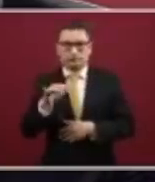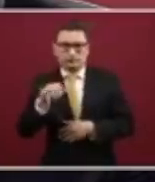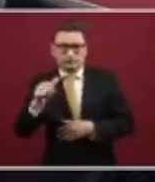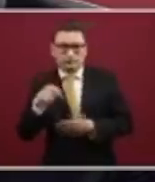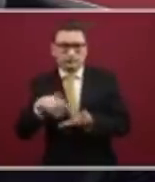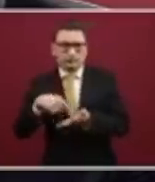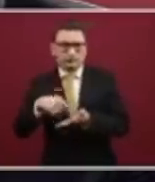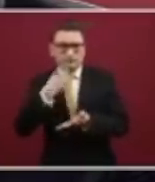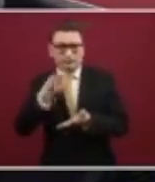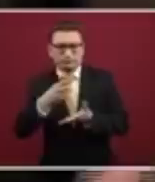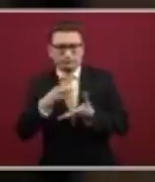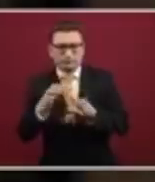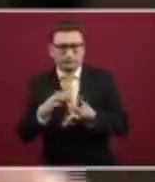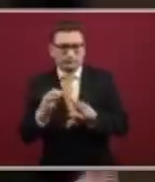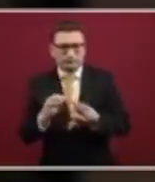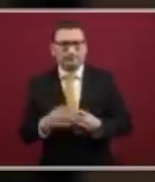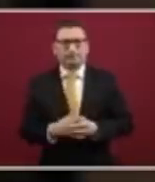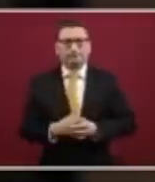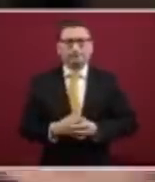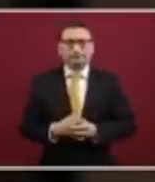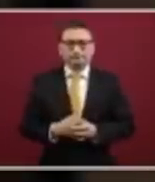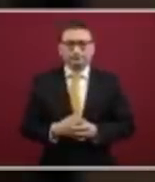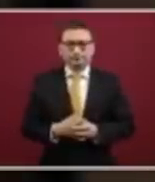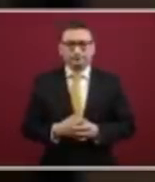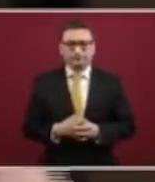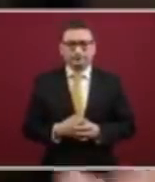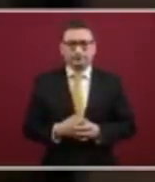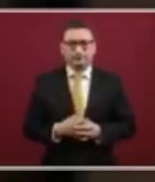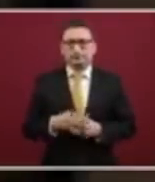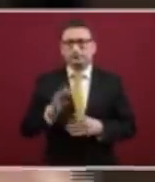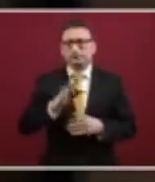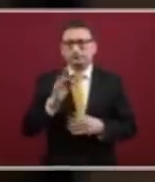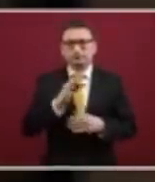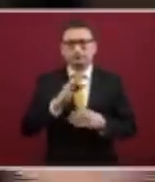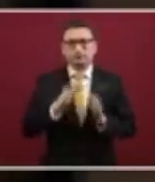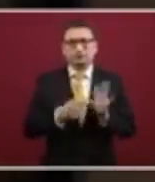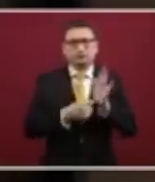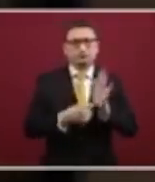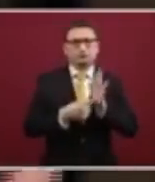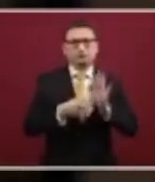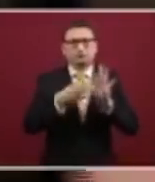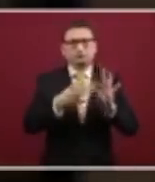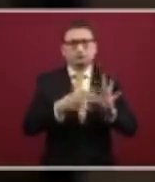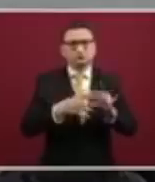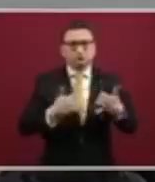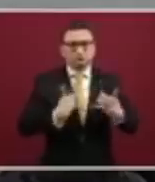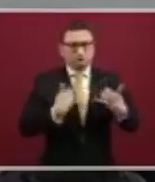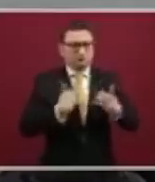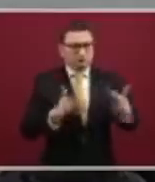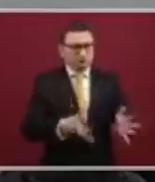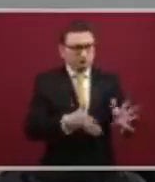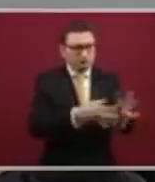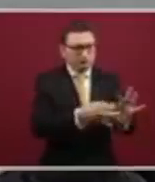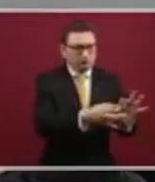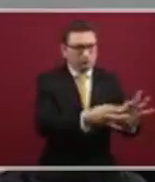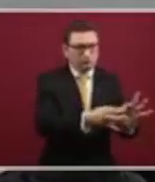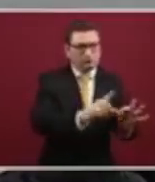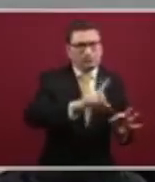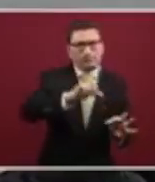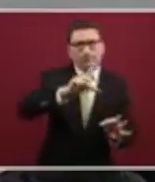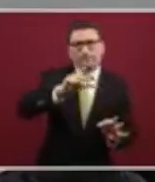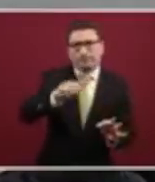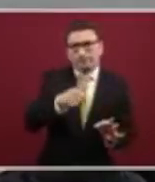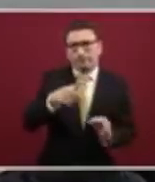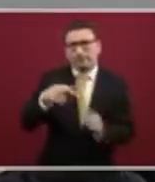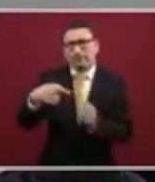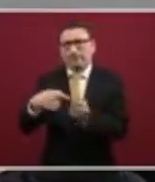de día una información, una estructura, una campaña hacia los jóvenes y de noche estas series de televisión